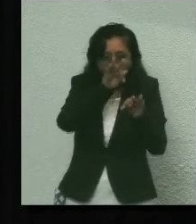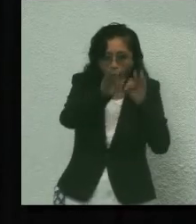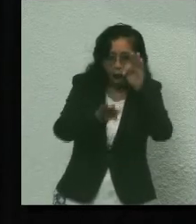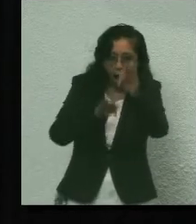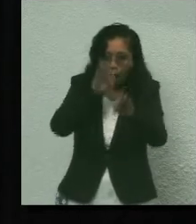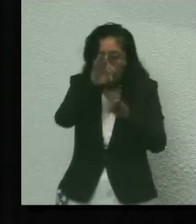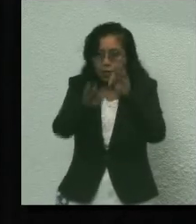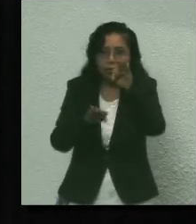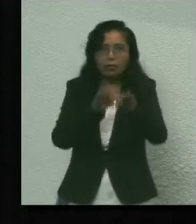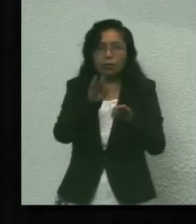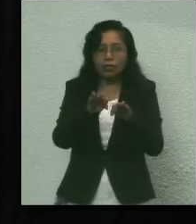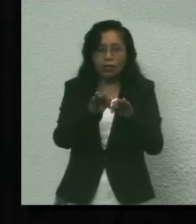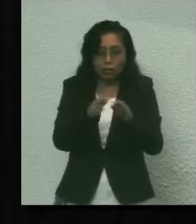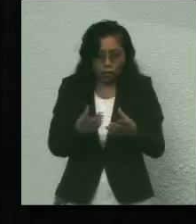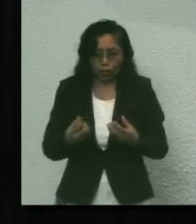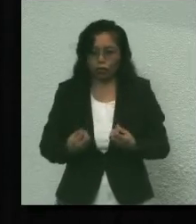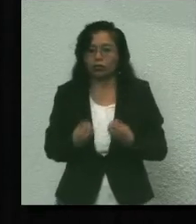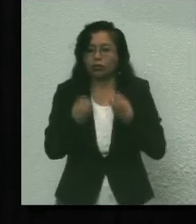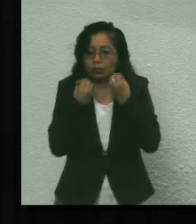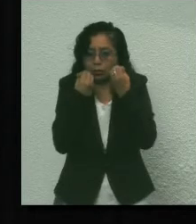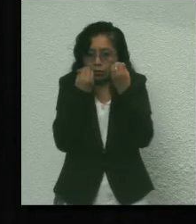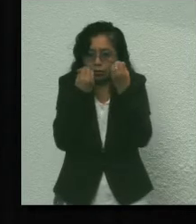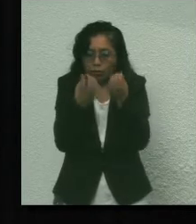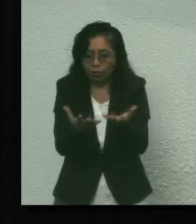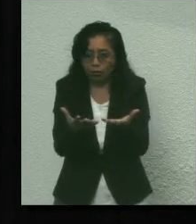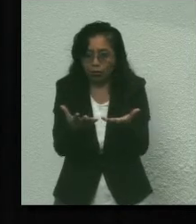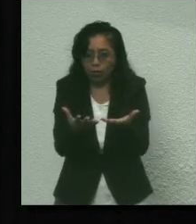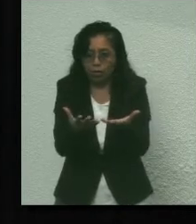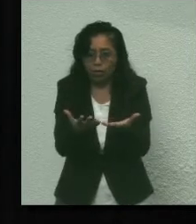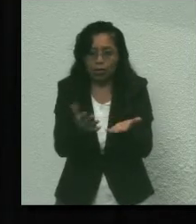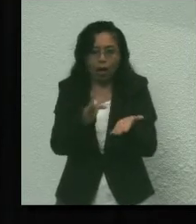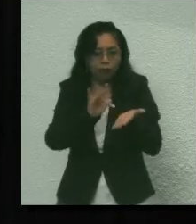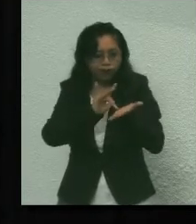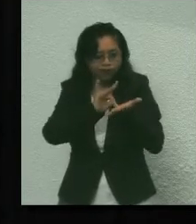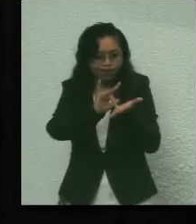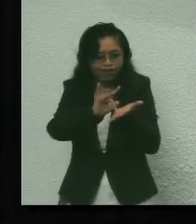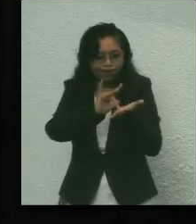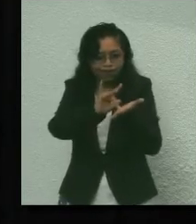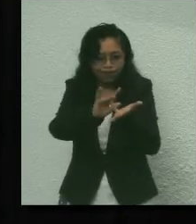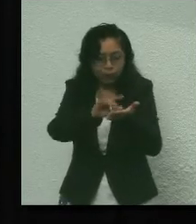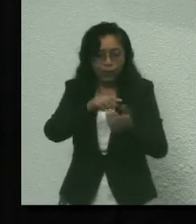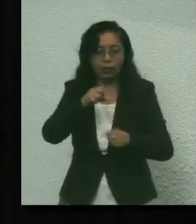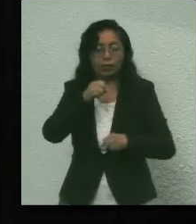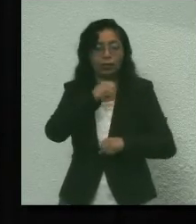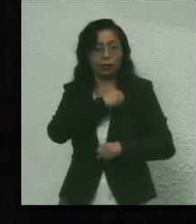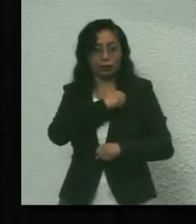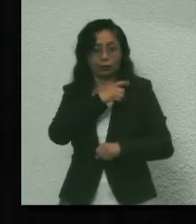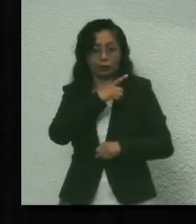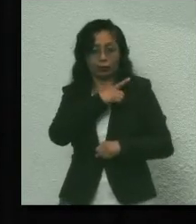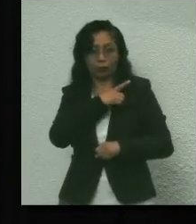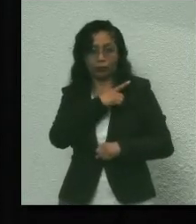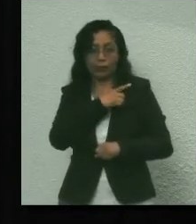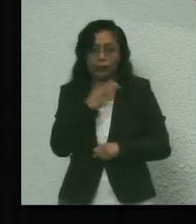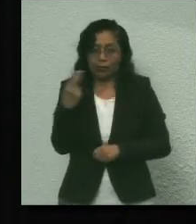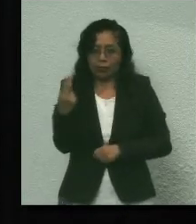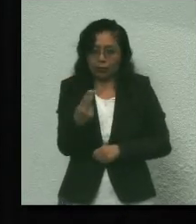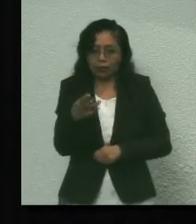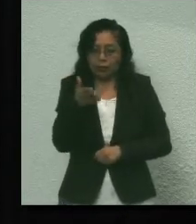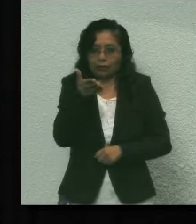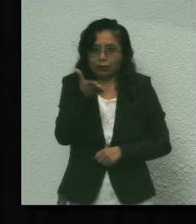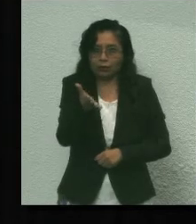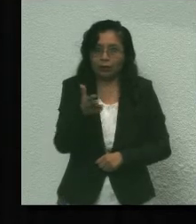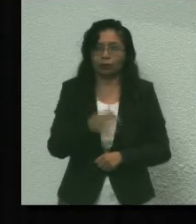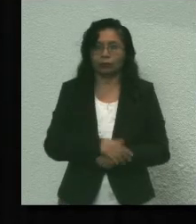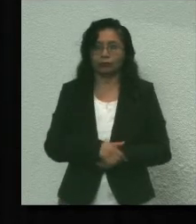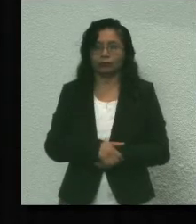y garantizar de esta forma los servicios de salud que se presenten con condiciones de